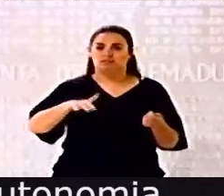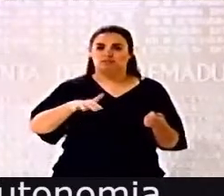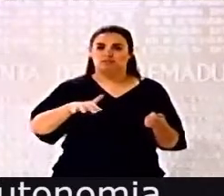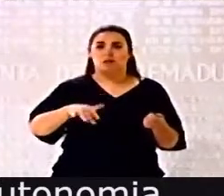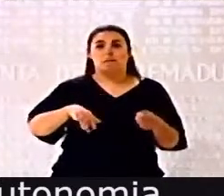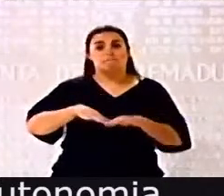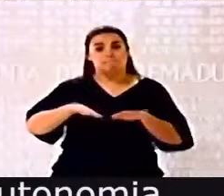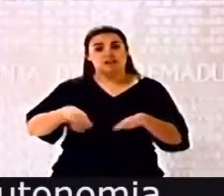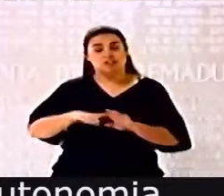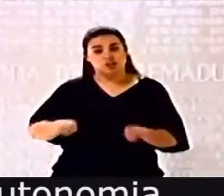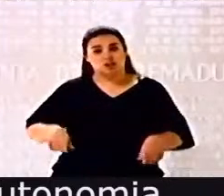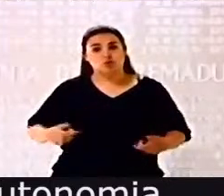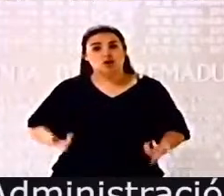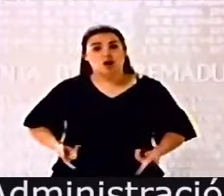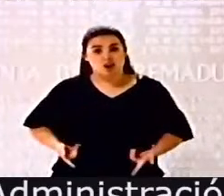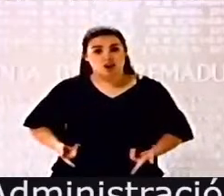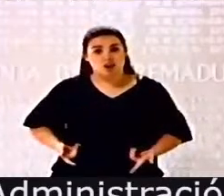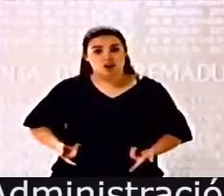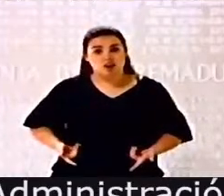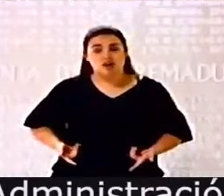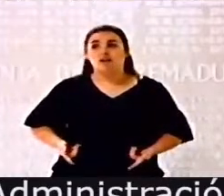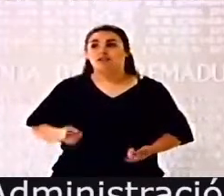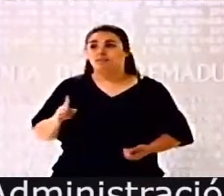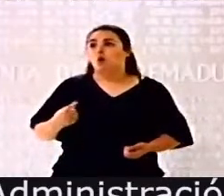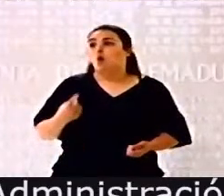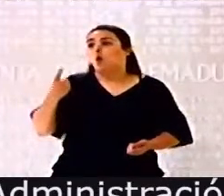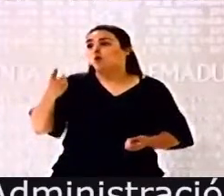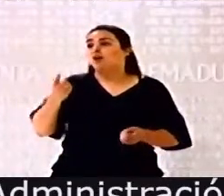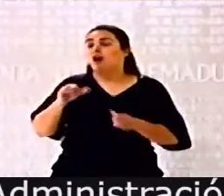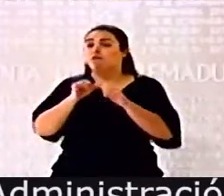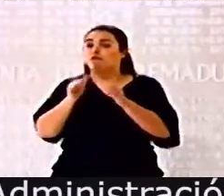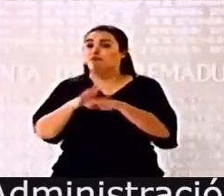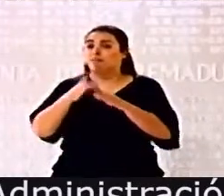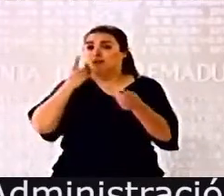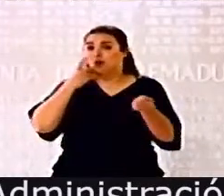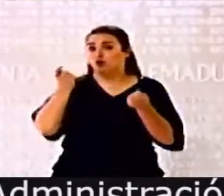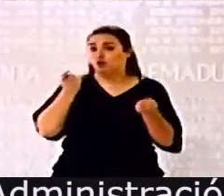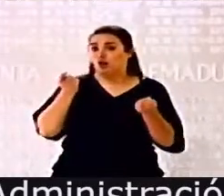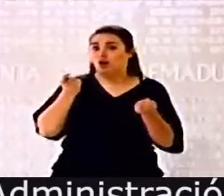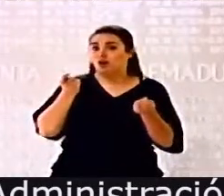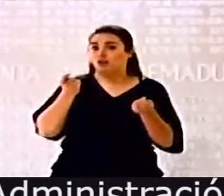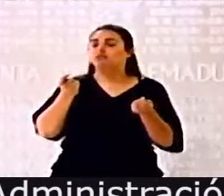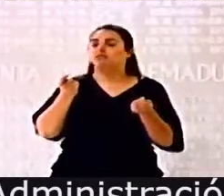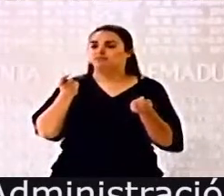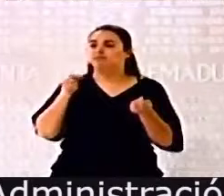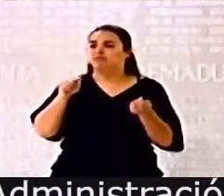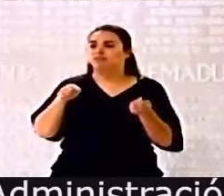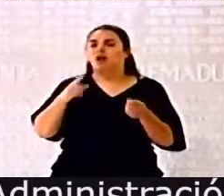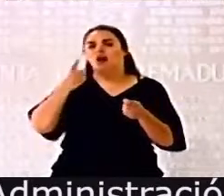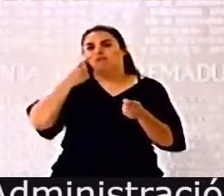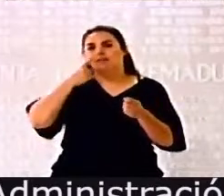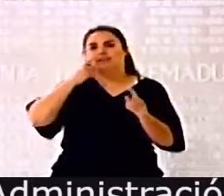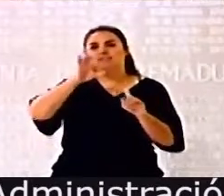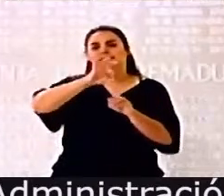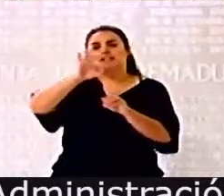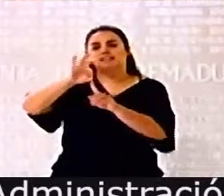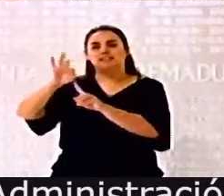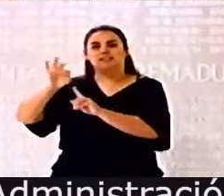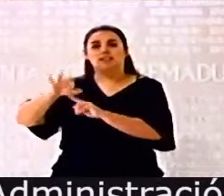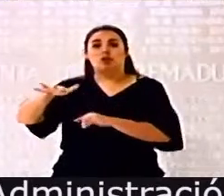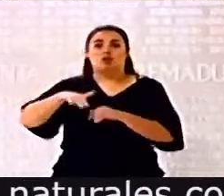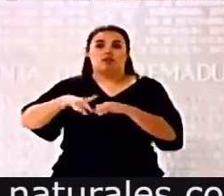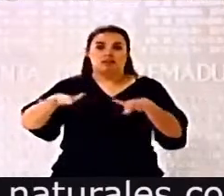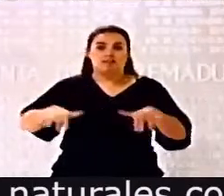de baño naturales, y una de las formas de controlarlo puede ser con señalética en la zona de